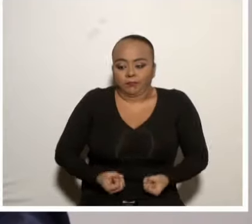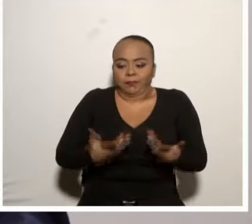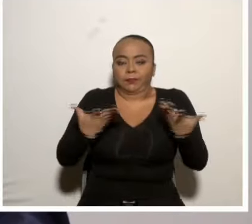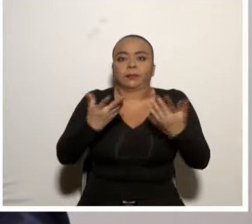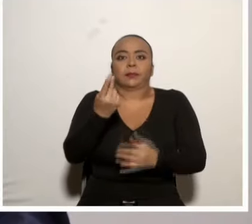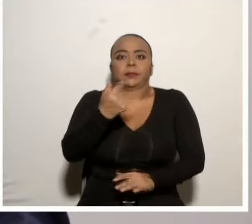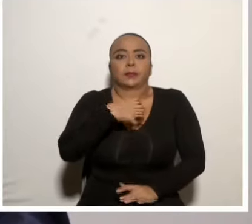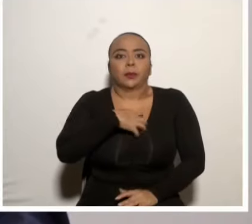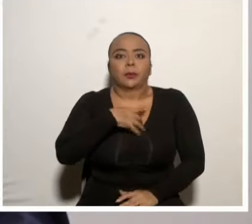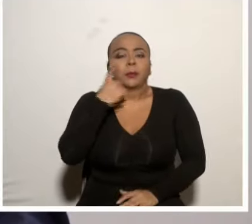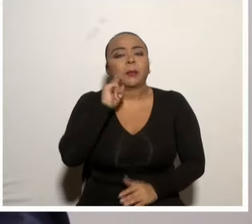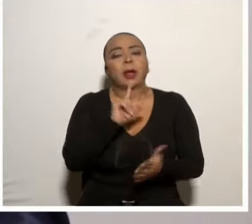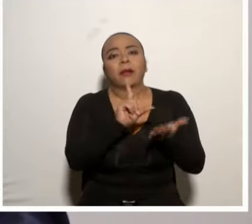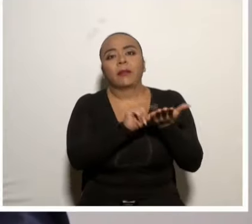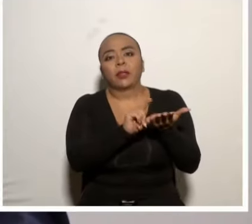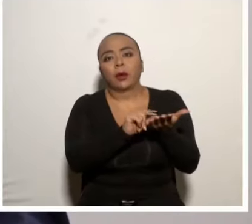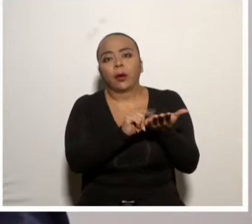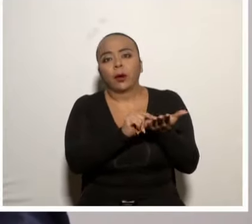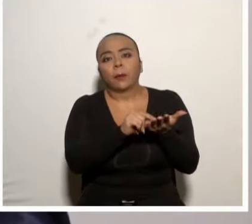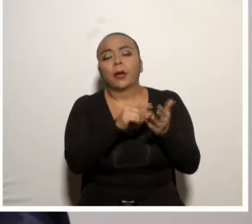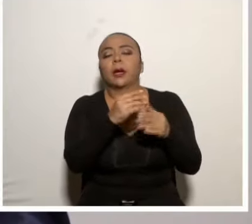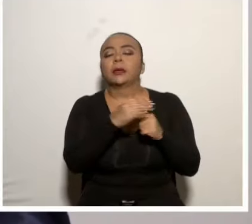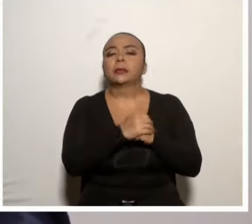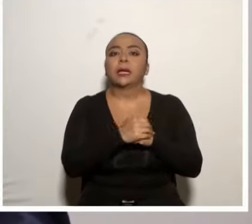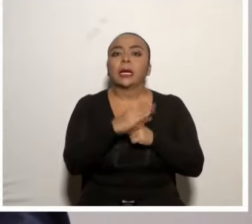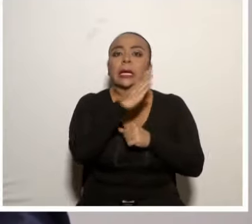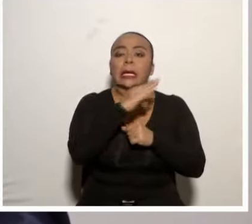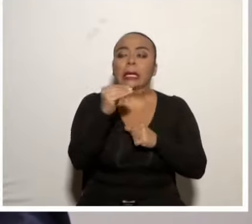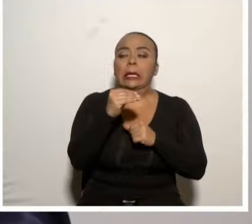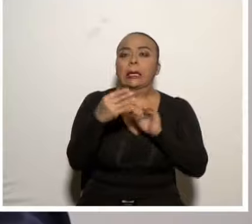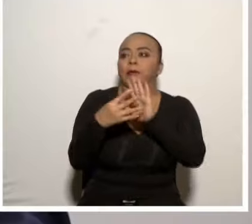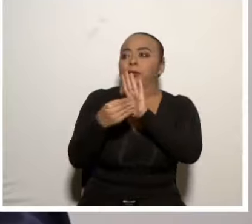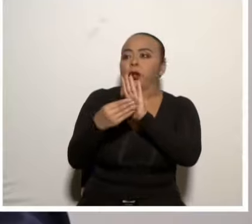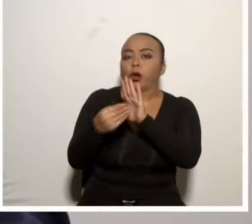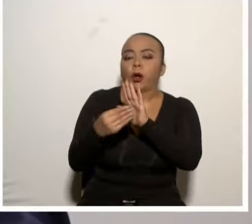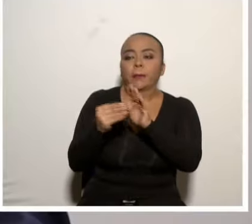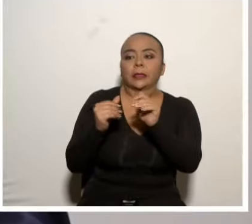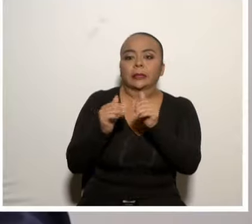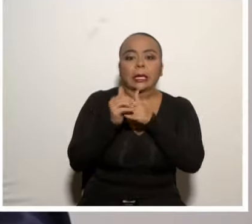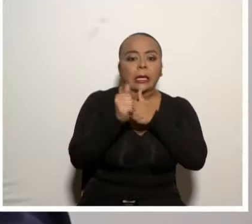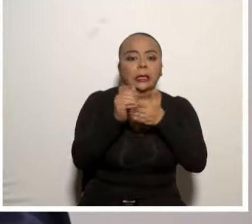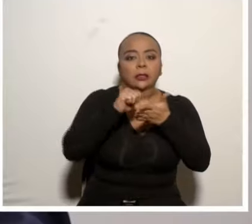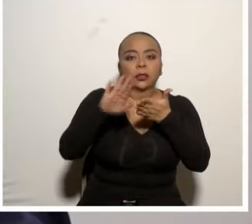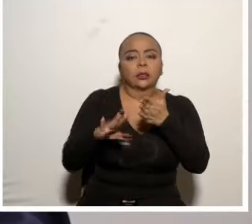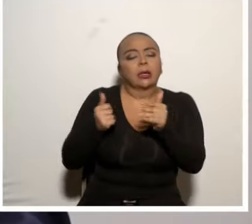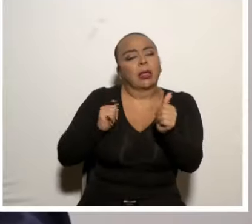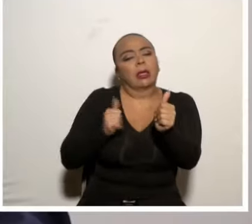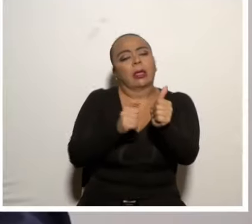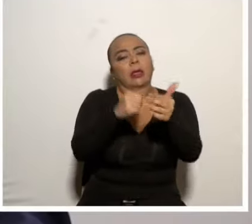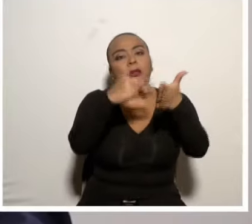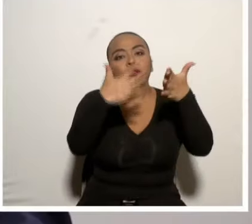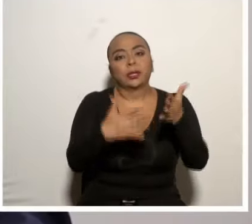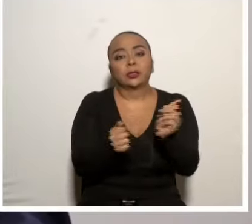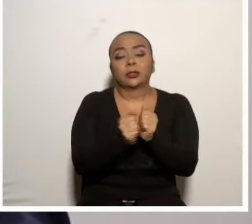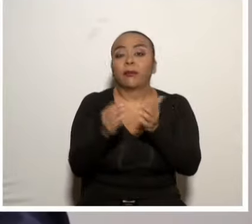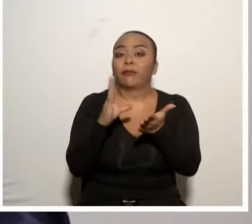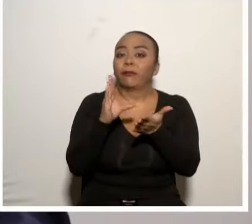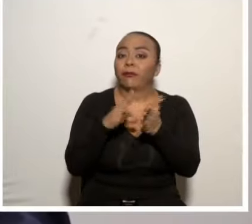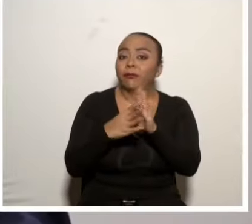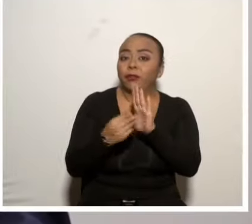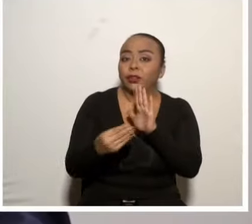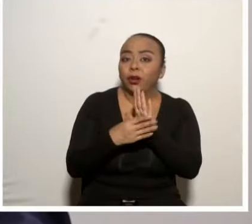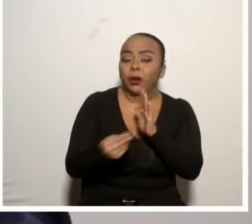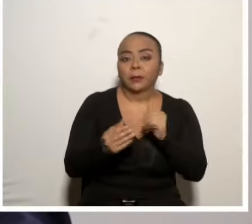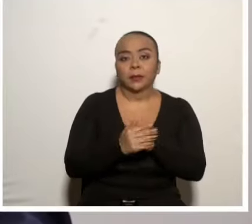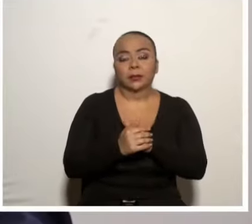recursos para sacar fotocopias de guías escolares y perseguir a los estudiantes con estas fotocopias. Malos